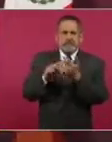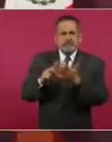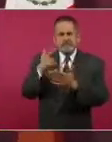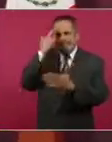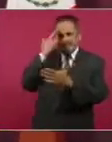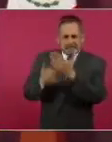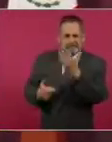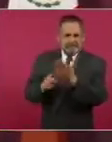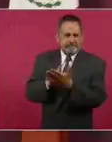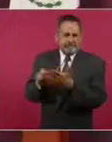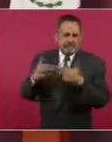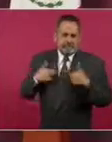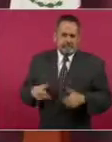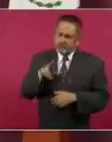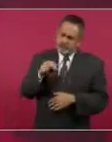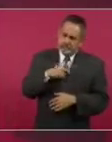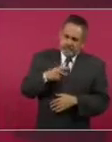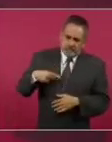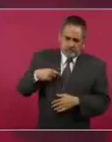violaciones a derechos humanos.